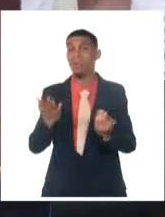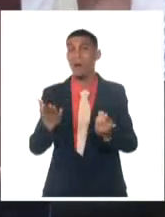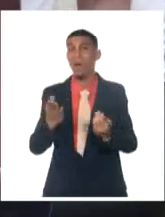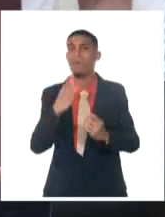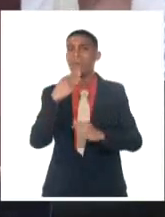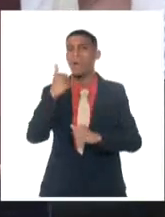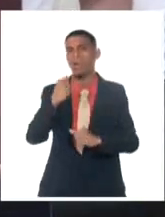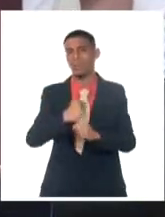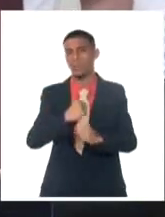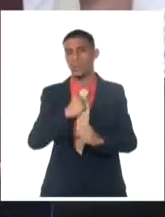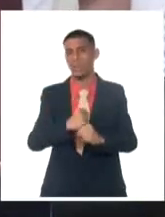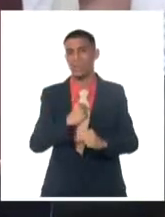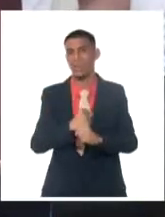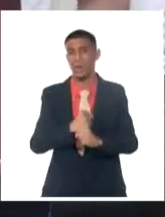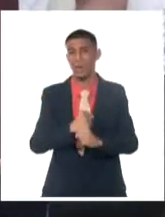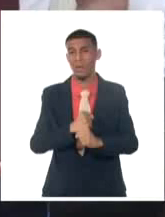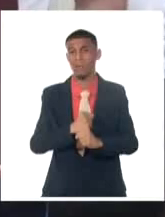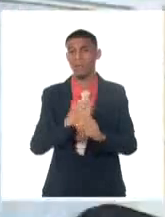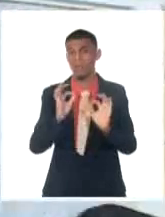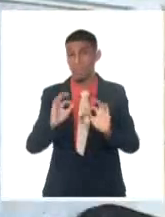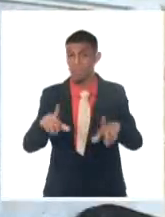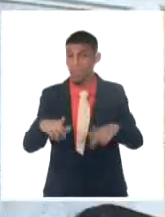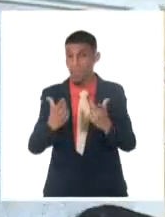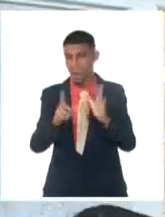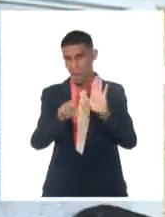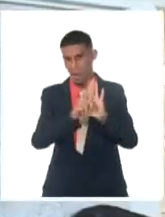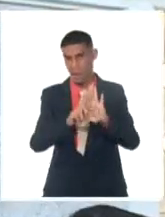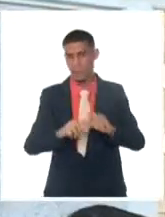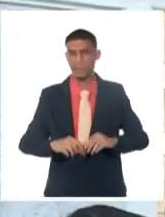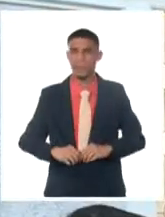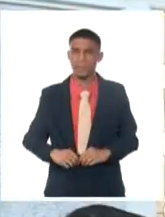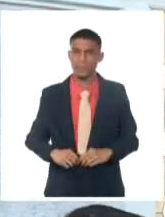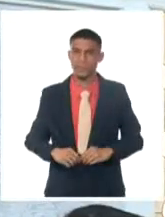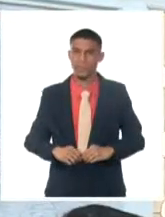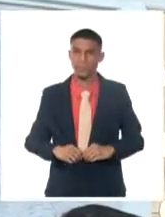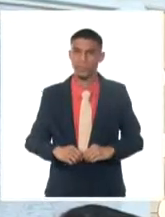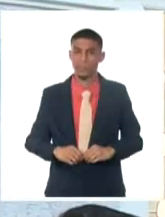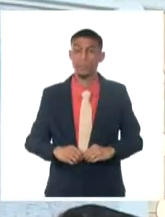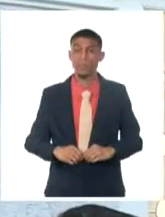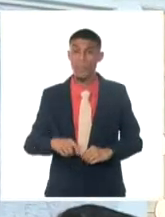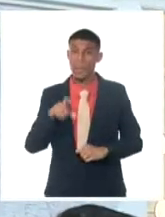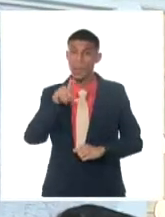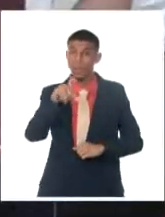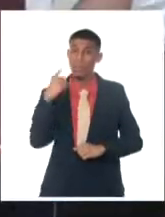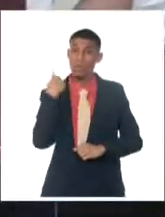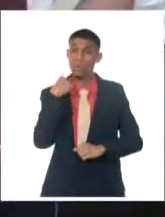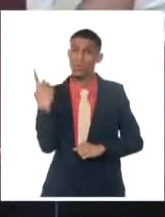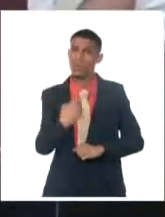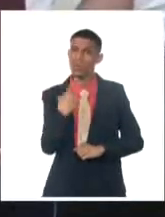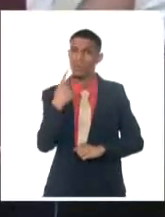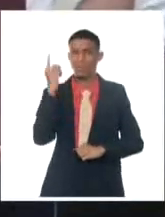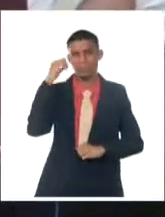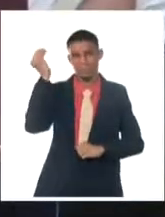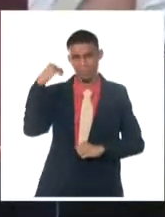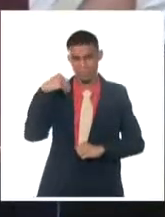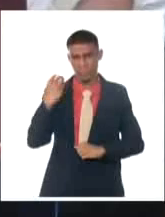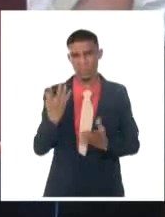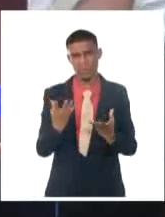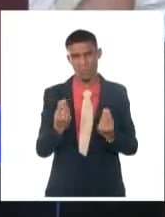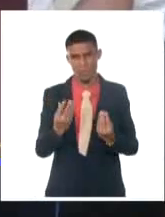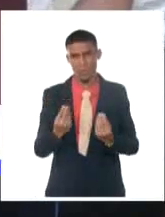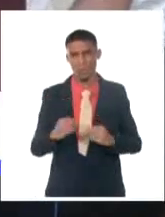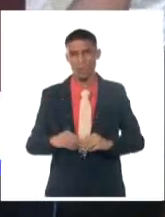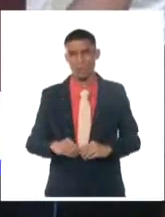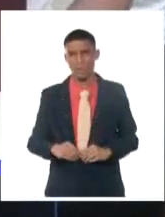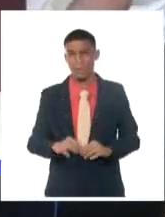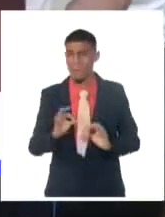perfeccionar y hacer cumplir las leyes en los últimos años hemos aprendido mucho de la